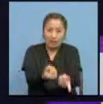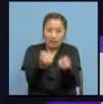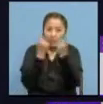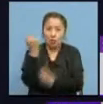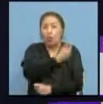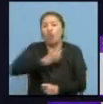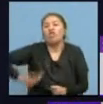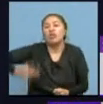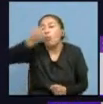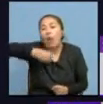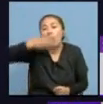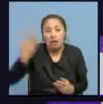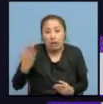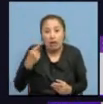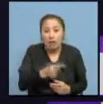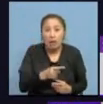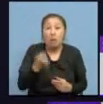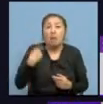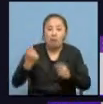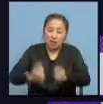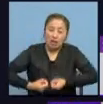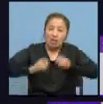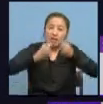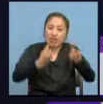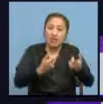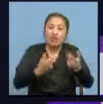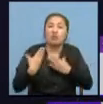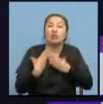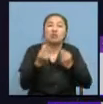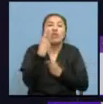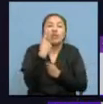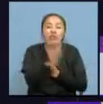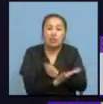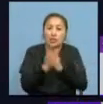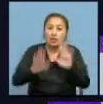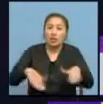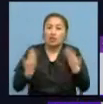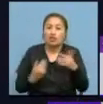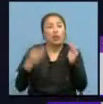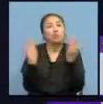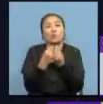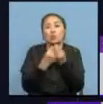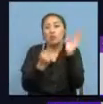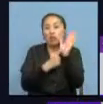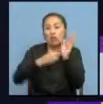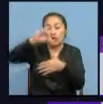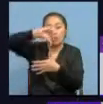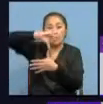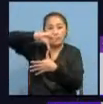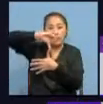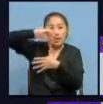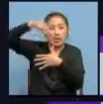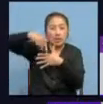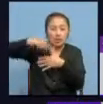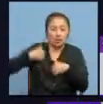gobierno, el que sea, pero que les dé la garantía de la vida. Entonces creo que a veces hay mucha teoría en el Cono Sur y a mí eso